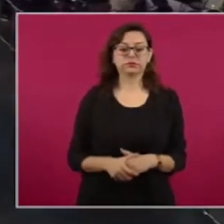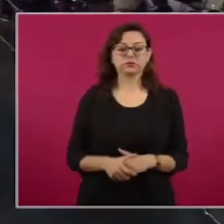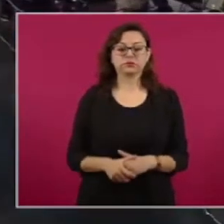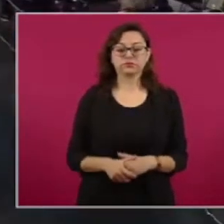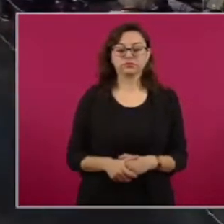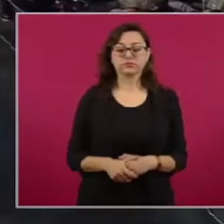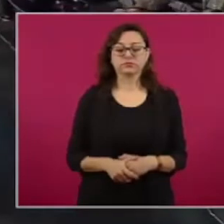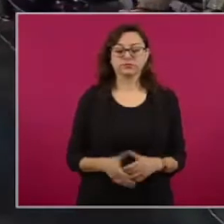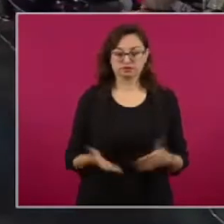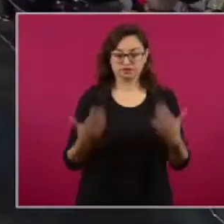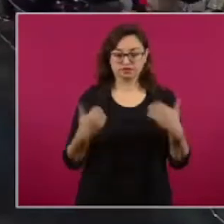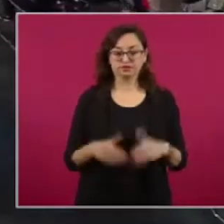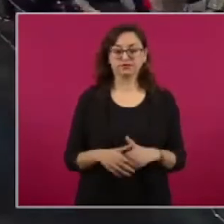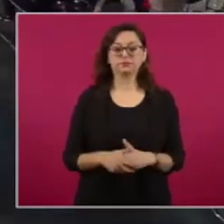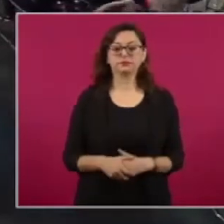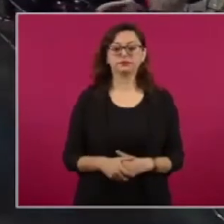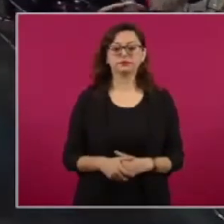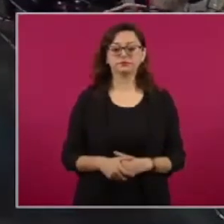Adelante.